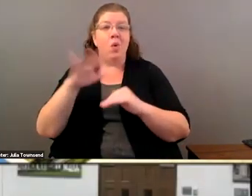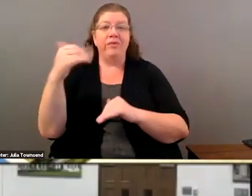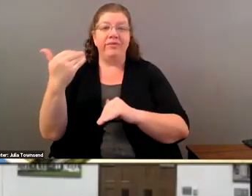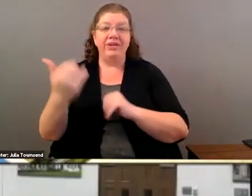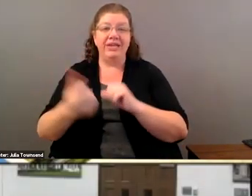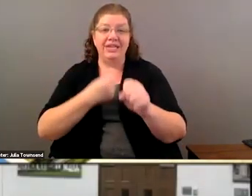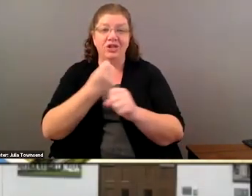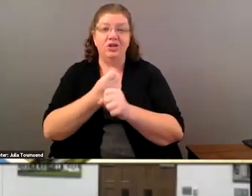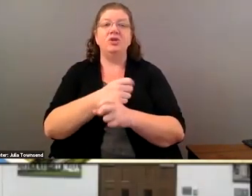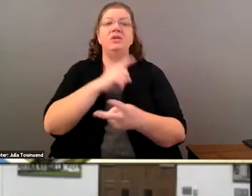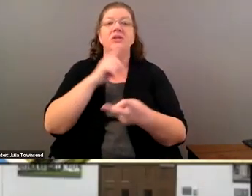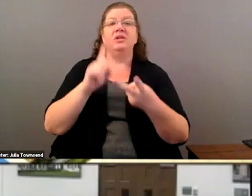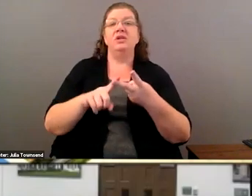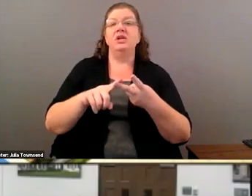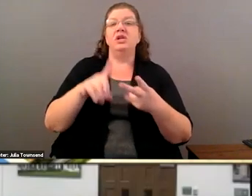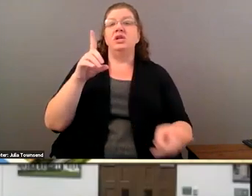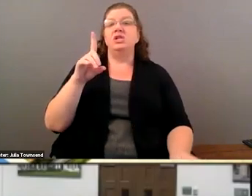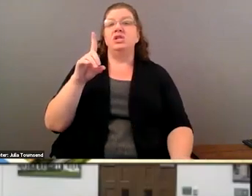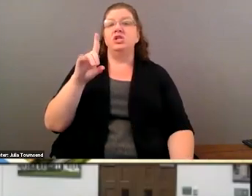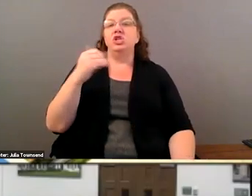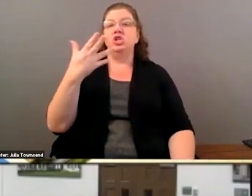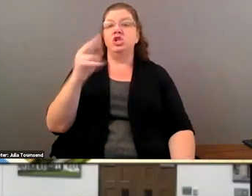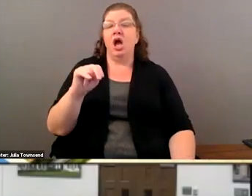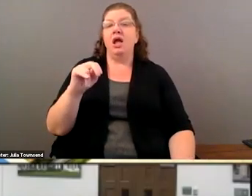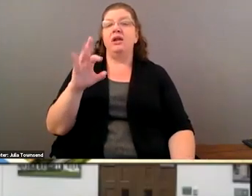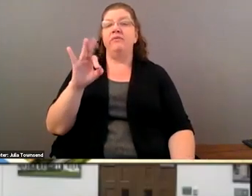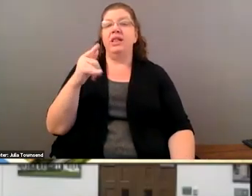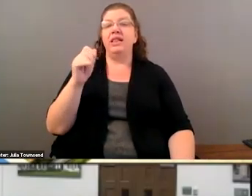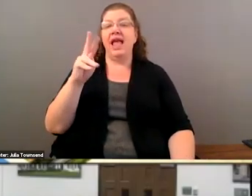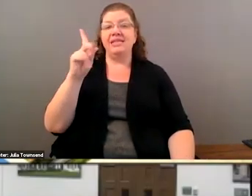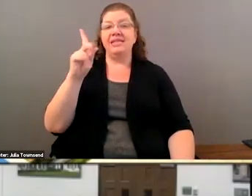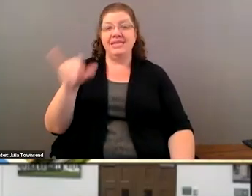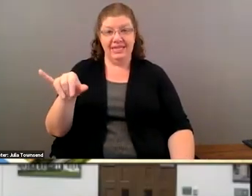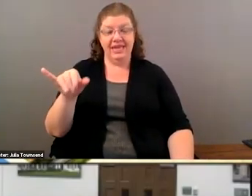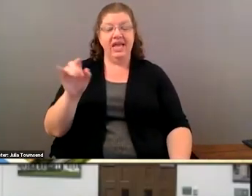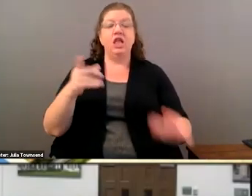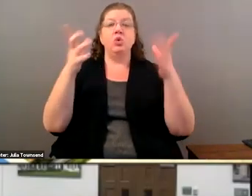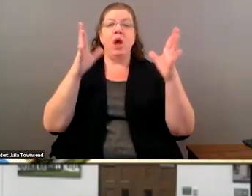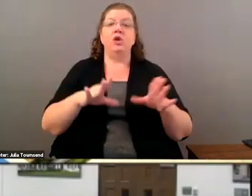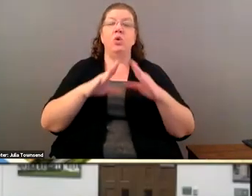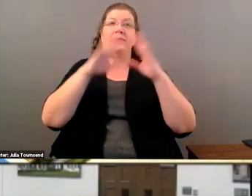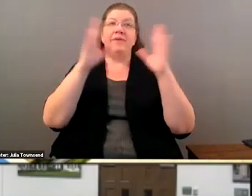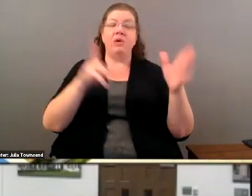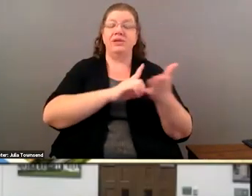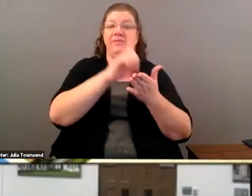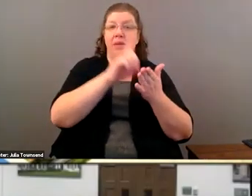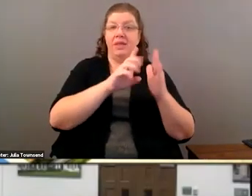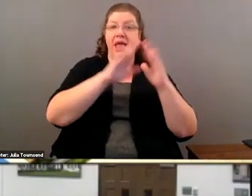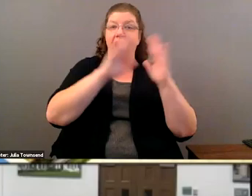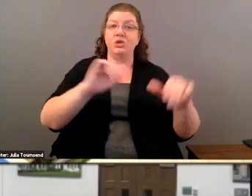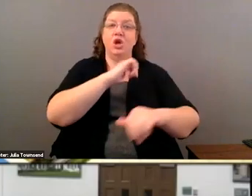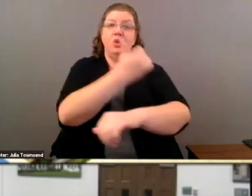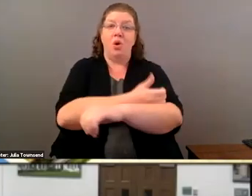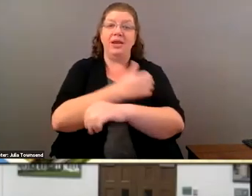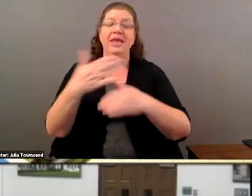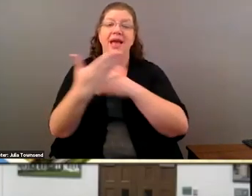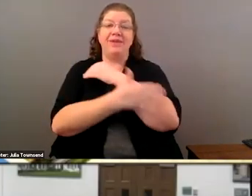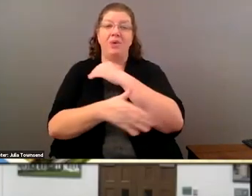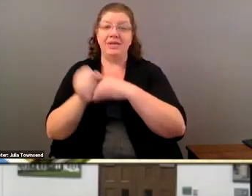años también tenemos and sound o dancing en haciendo el director del desarrollo